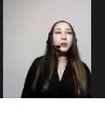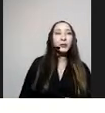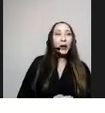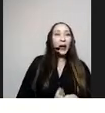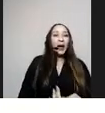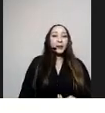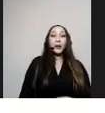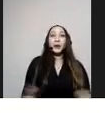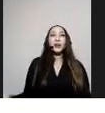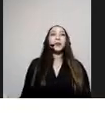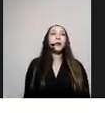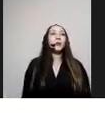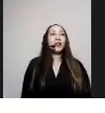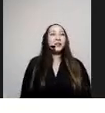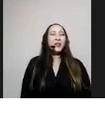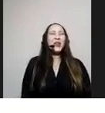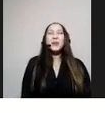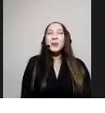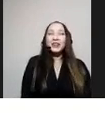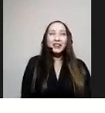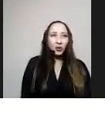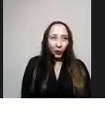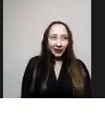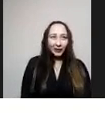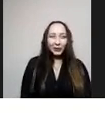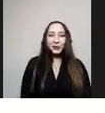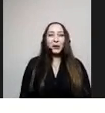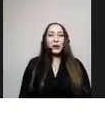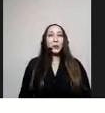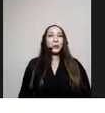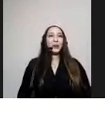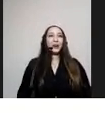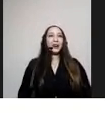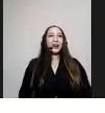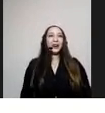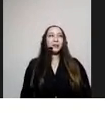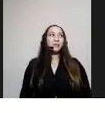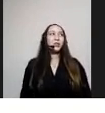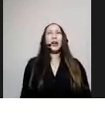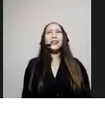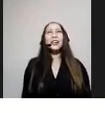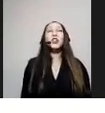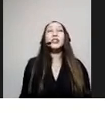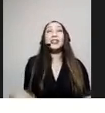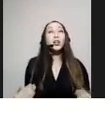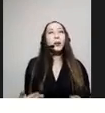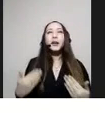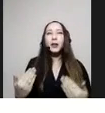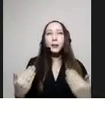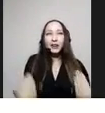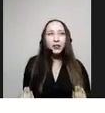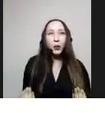Continuemos. Pero ahora ustedes me preguntarán, ¿cómo pasa todo esto? Porque solamente concentrándome